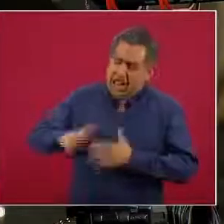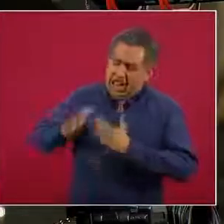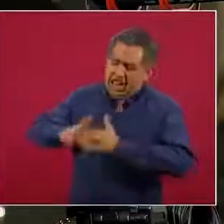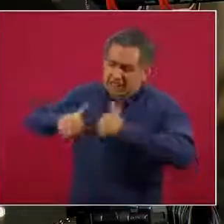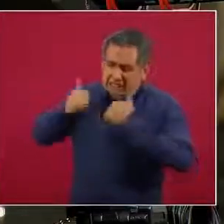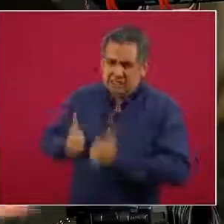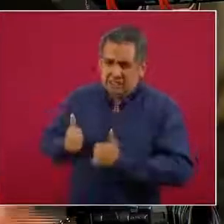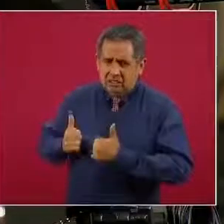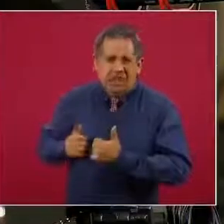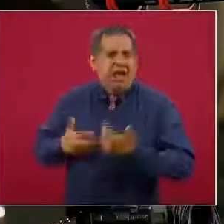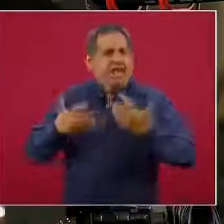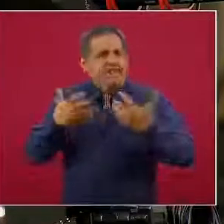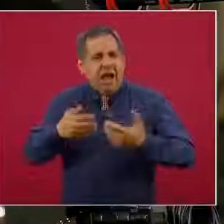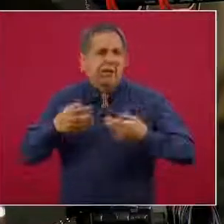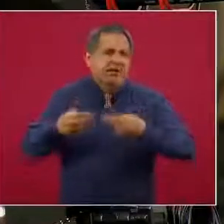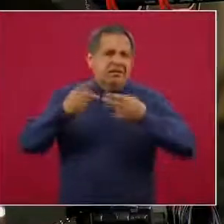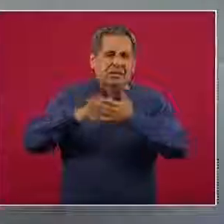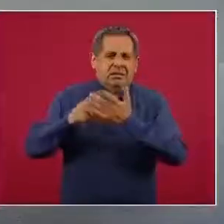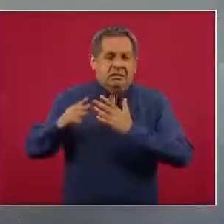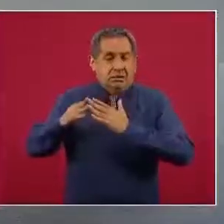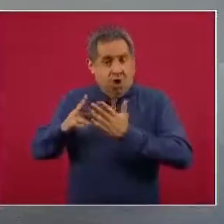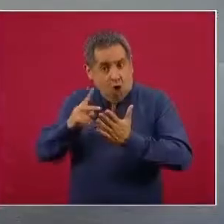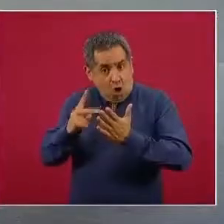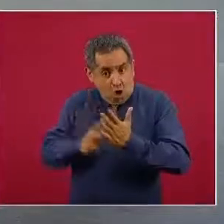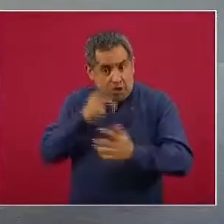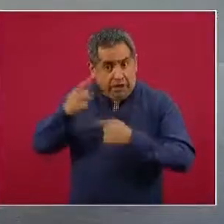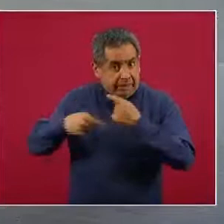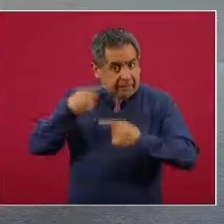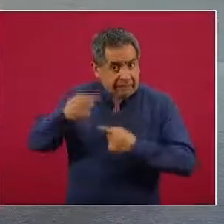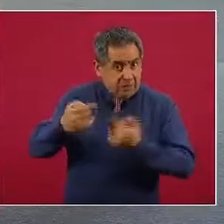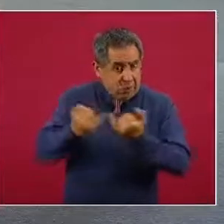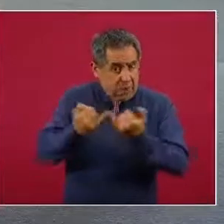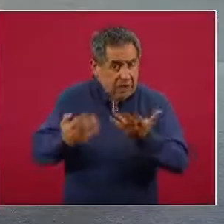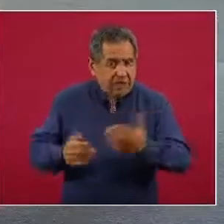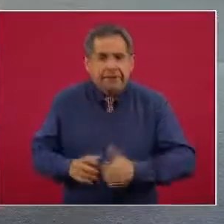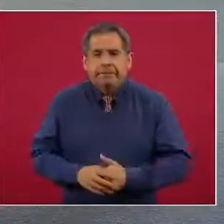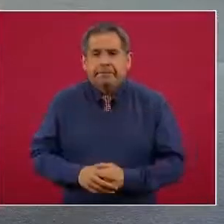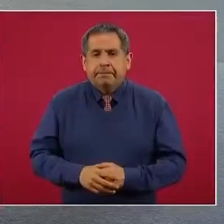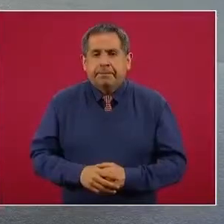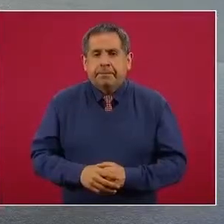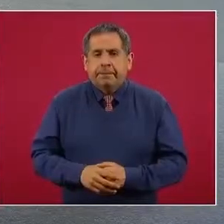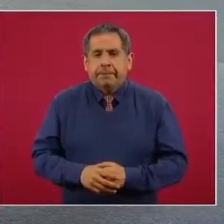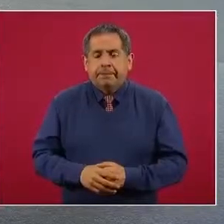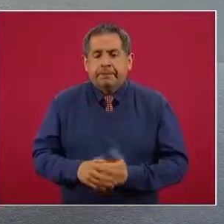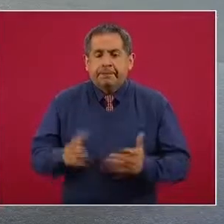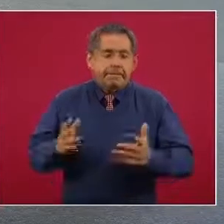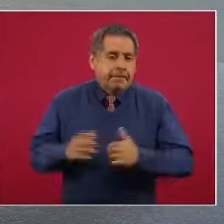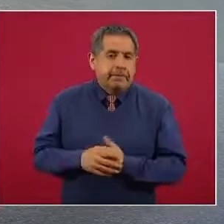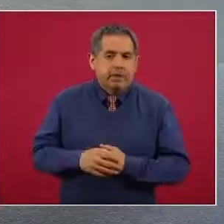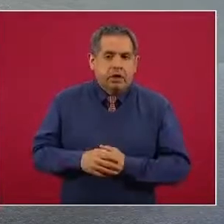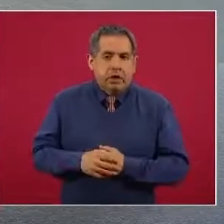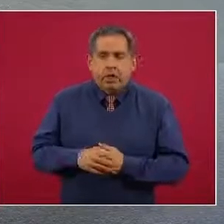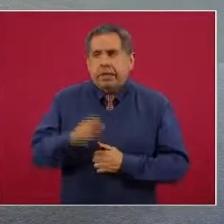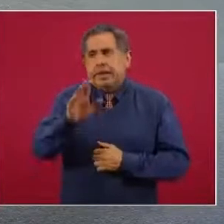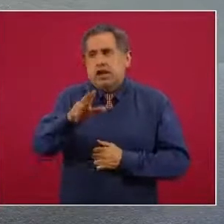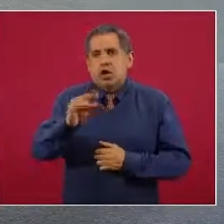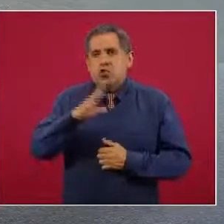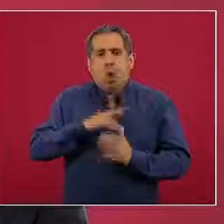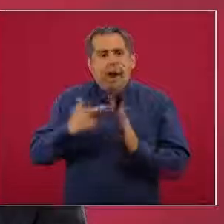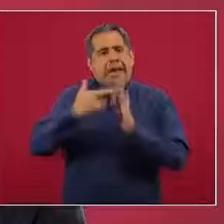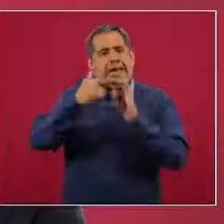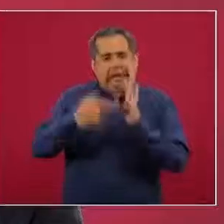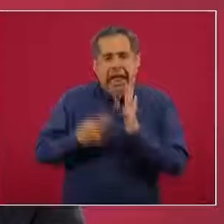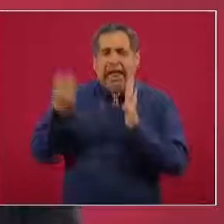pagaron algunas industrias, etcétera? ¿Esto podría llegar a pasar? Gracias. Muchas gracias por la pregunta. No hay una regla